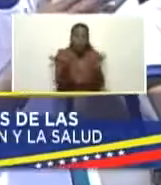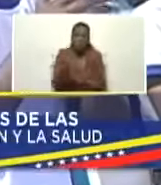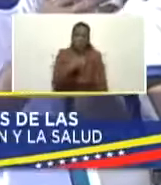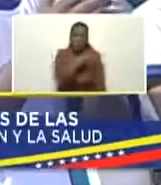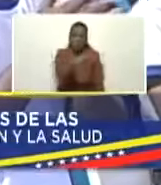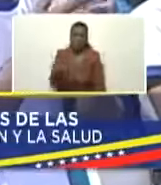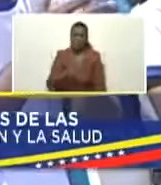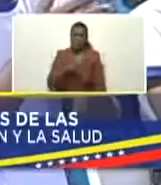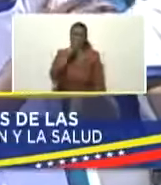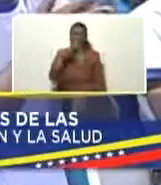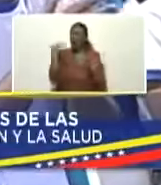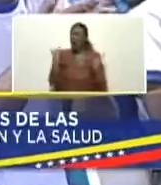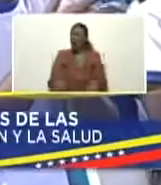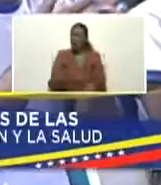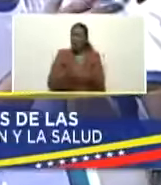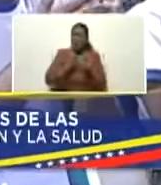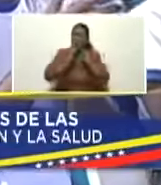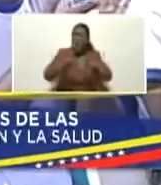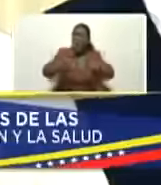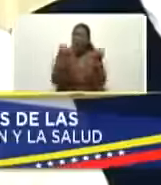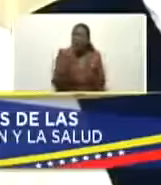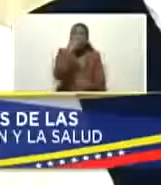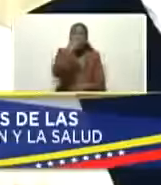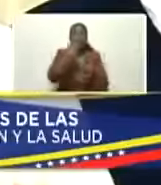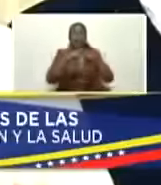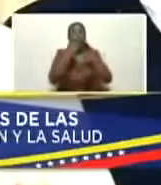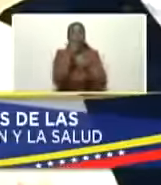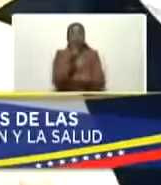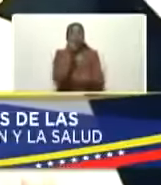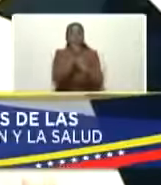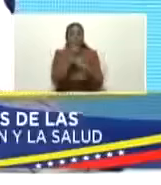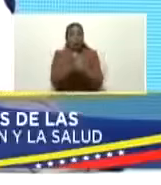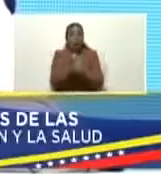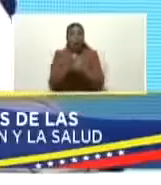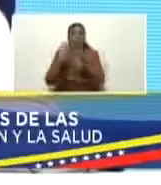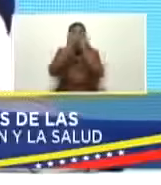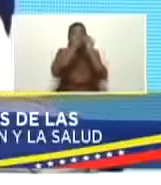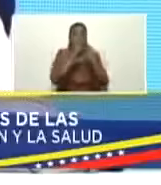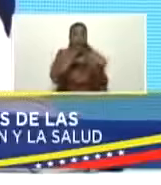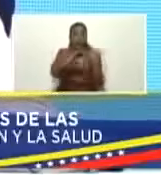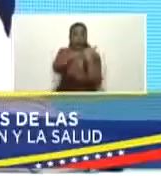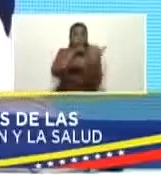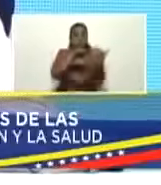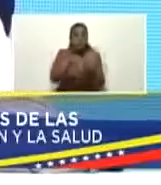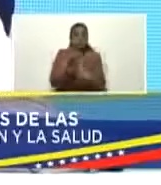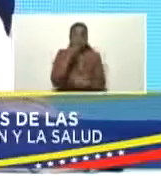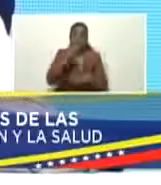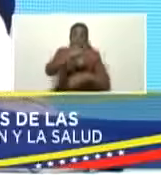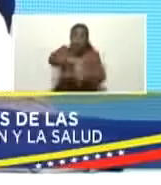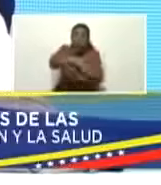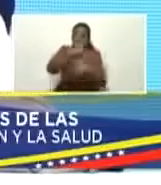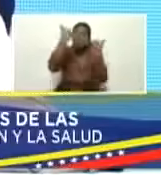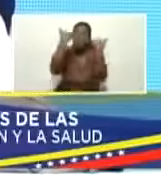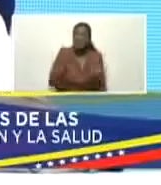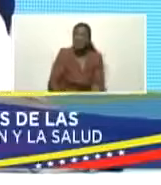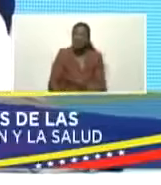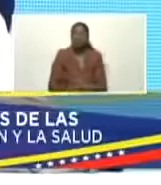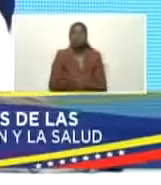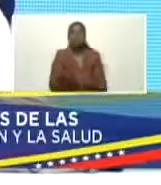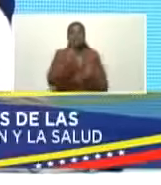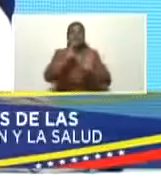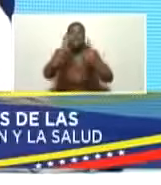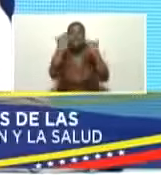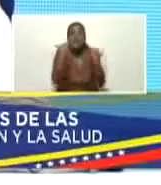bastante deteriorada. 1x10 del buen gobierno. Gobierno de calle, pero inmediato. Quiero